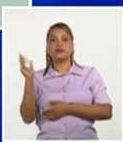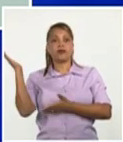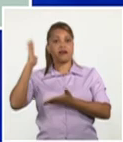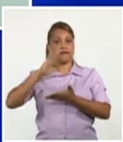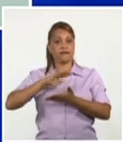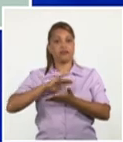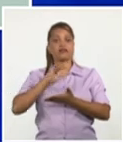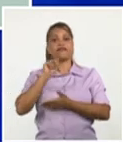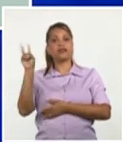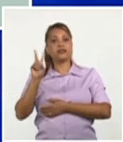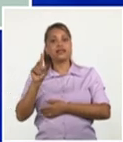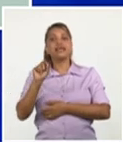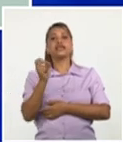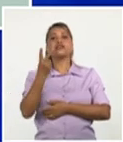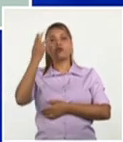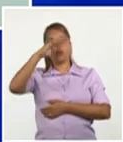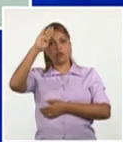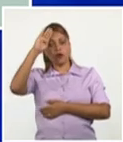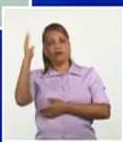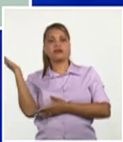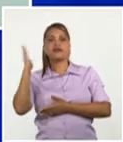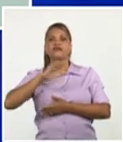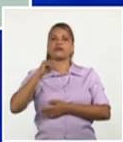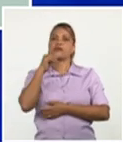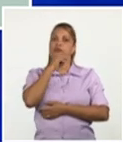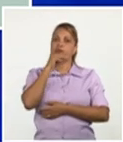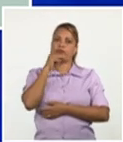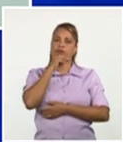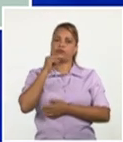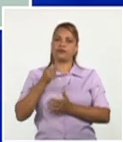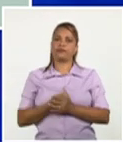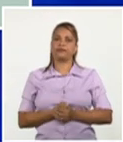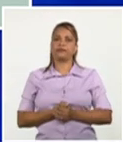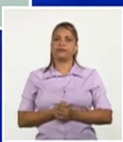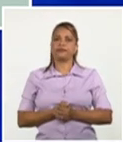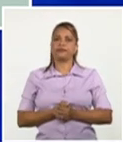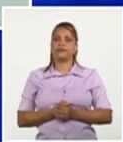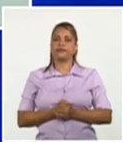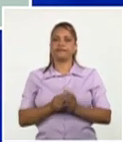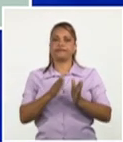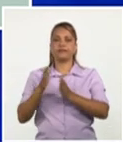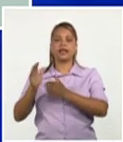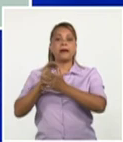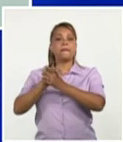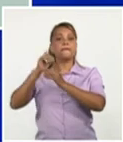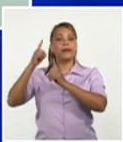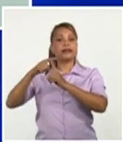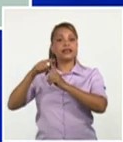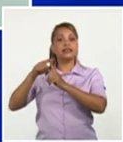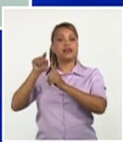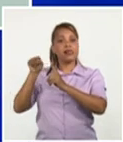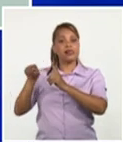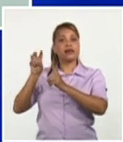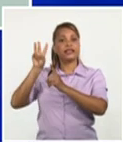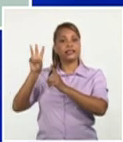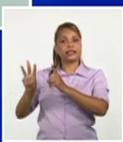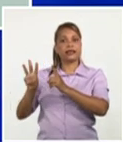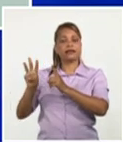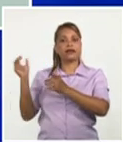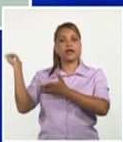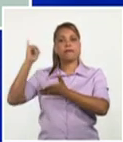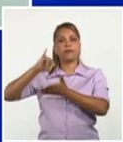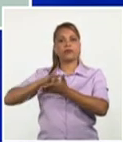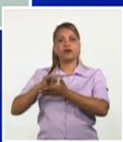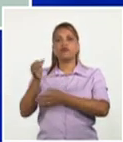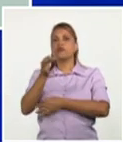2 viajeros cubanos procedentes de Rusia. En Matanza se diagnostican 3 casos importados en el municipio